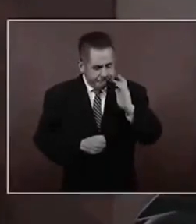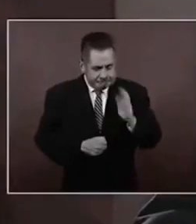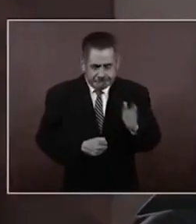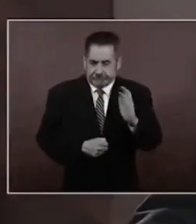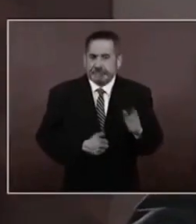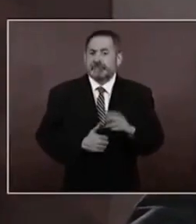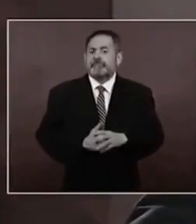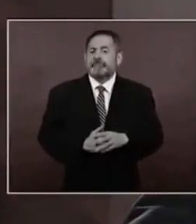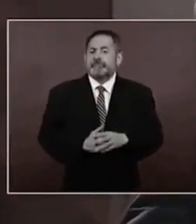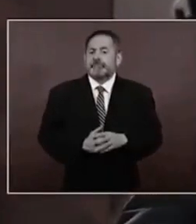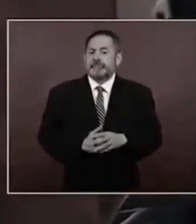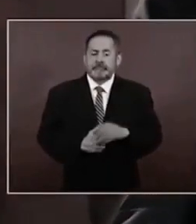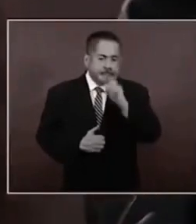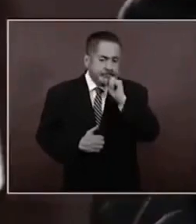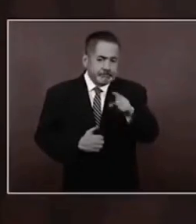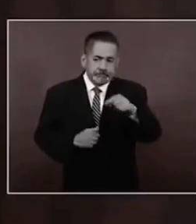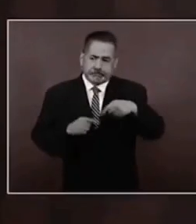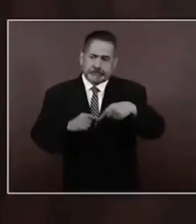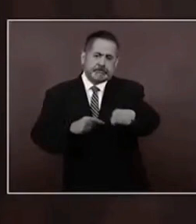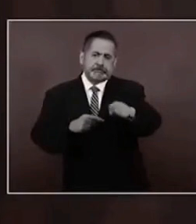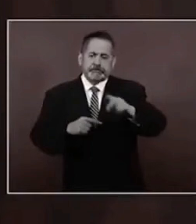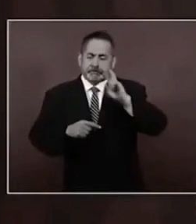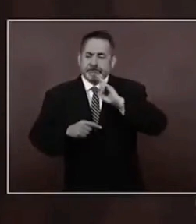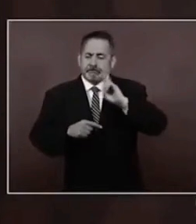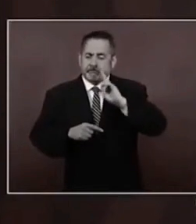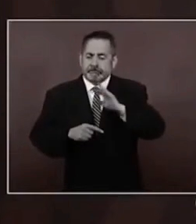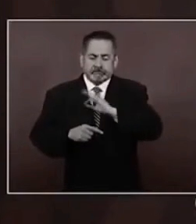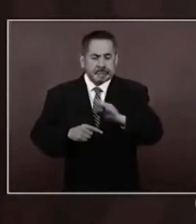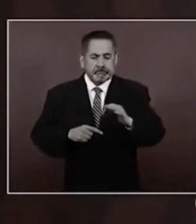Vamos también a